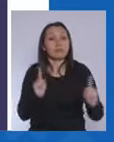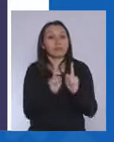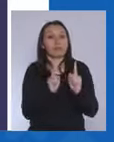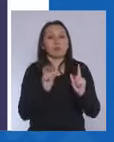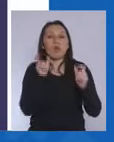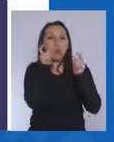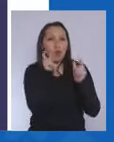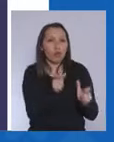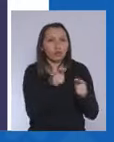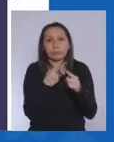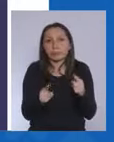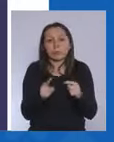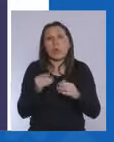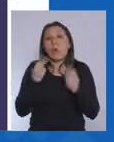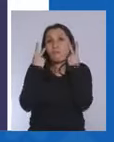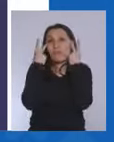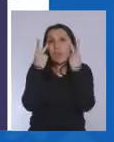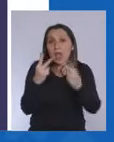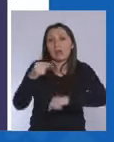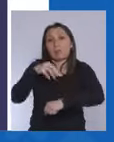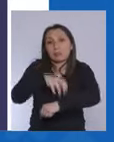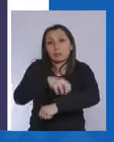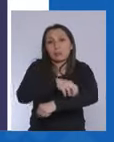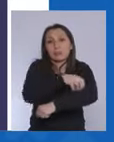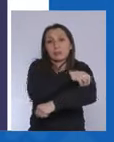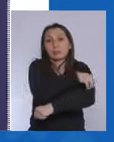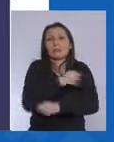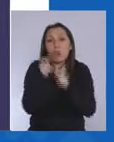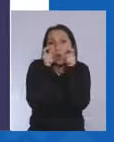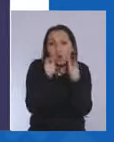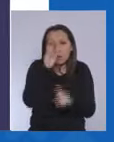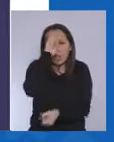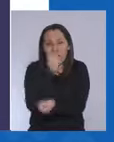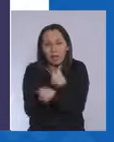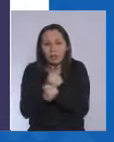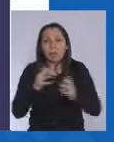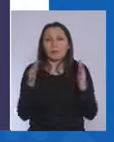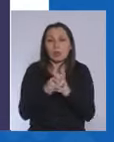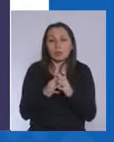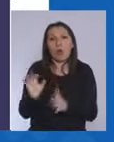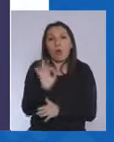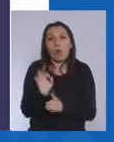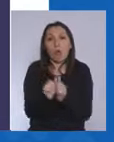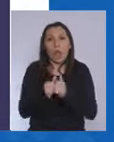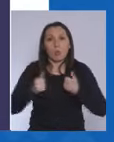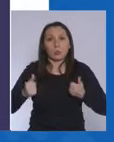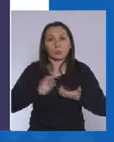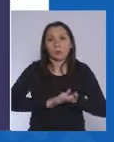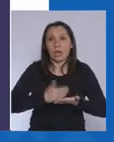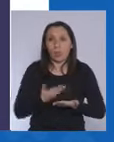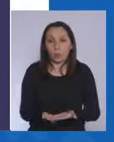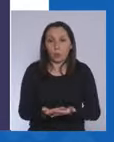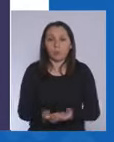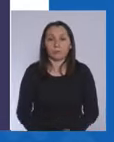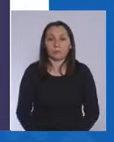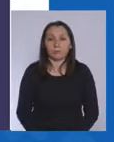los distintos controles durante su viaje ya sea por carabinero las fuerzas armadas o por la autoridad sanitaria